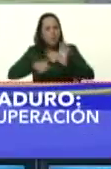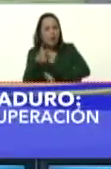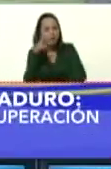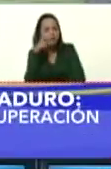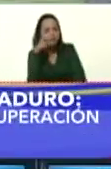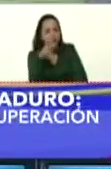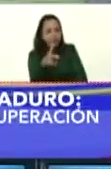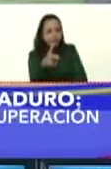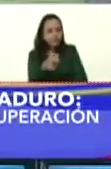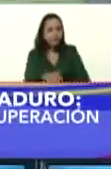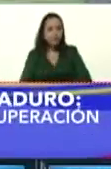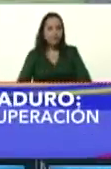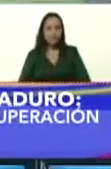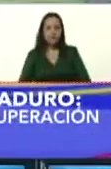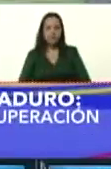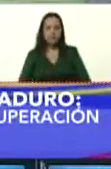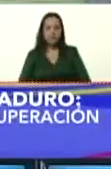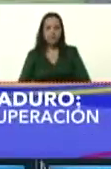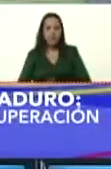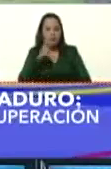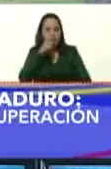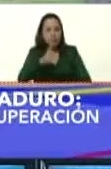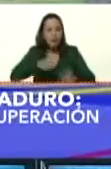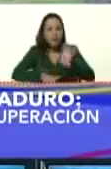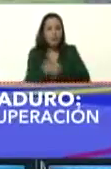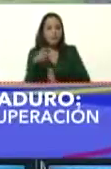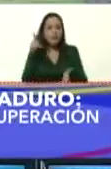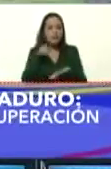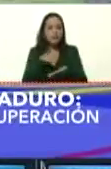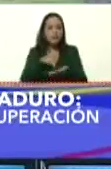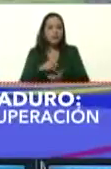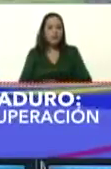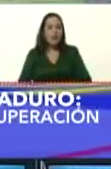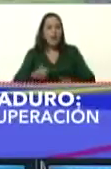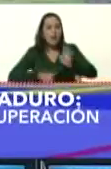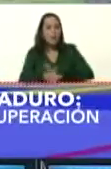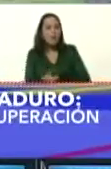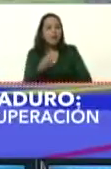vigilancia, más participación, más crítica.